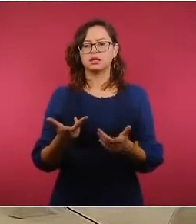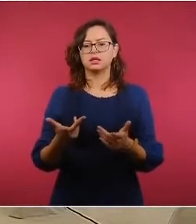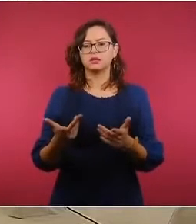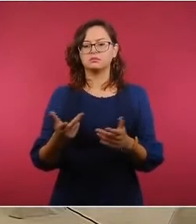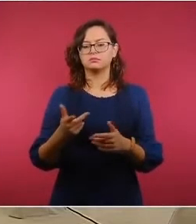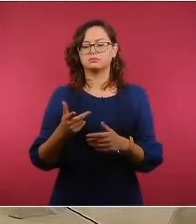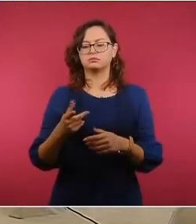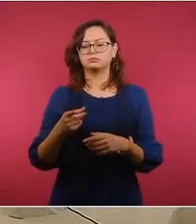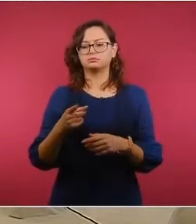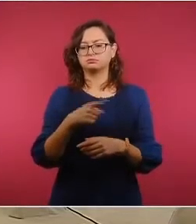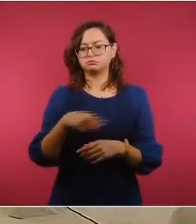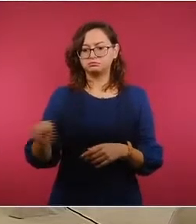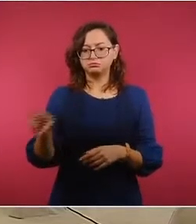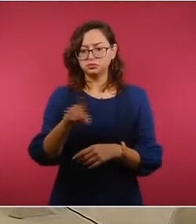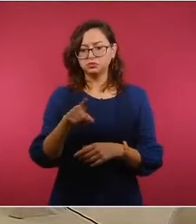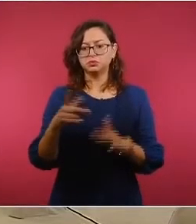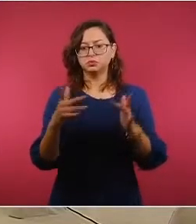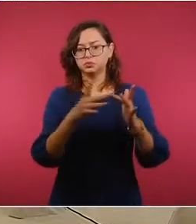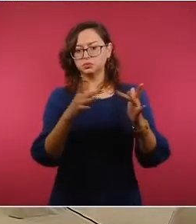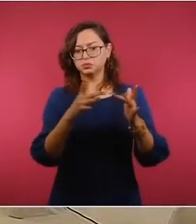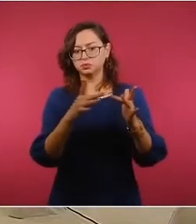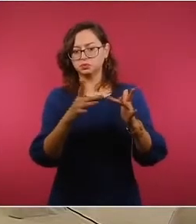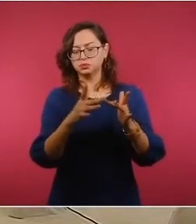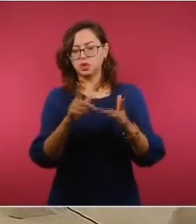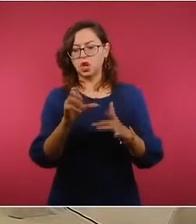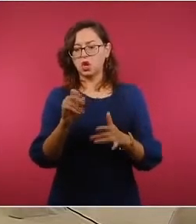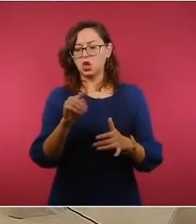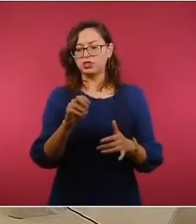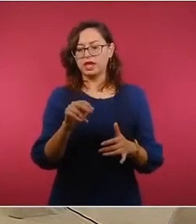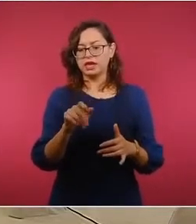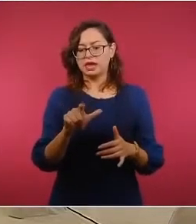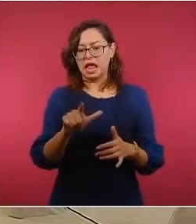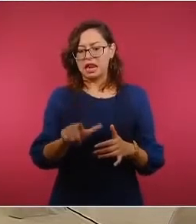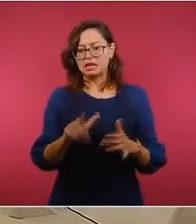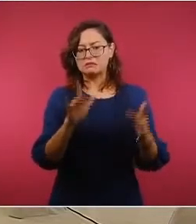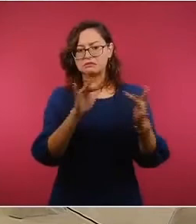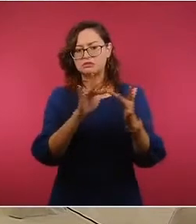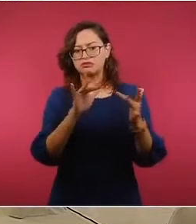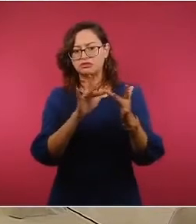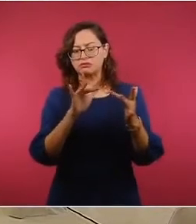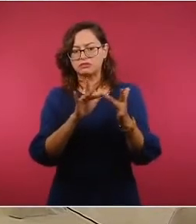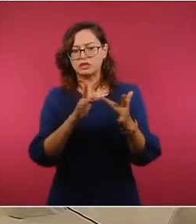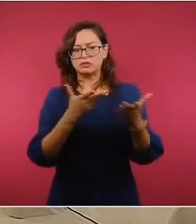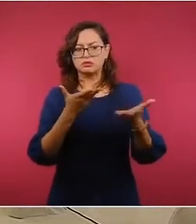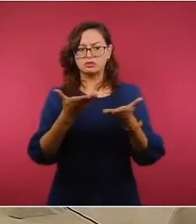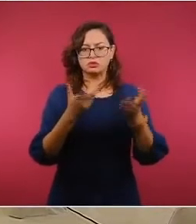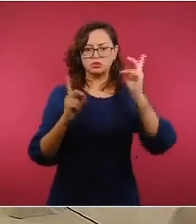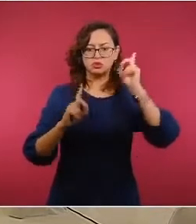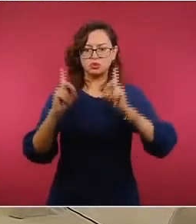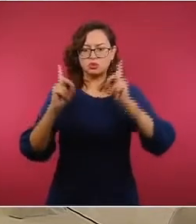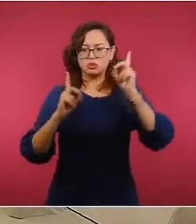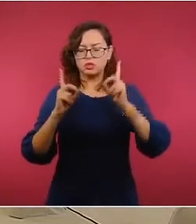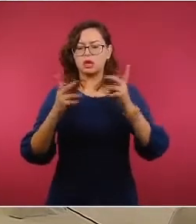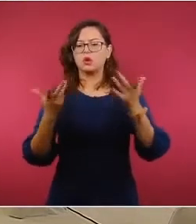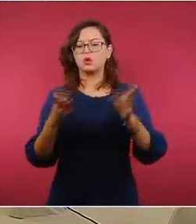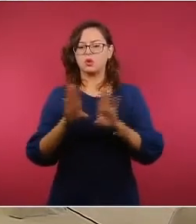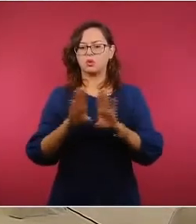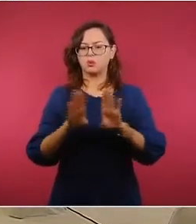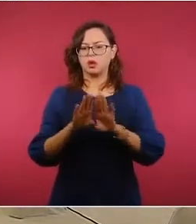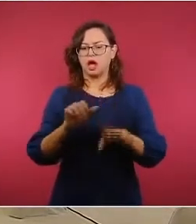es para cualquier duda o comentario, escribe un correo al